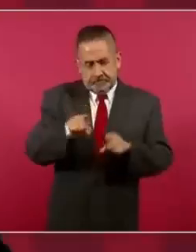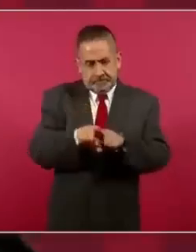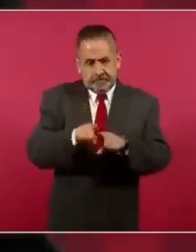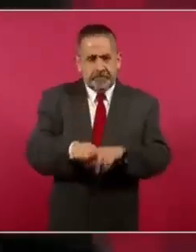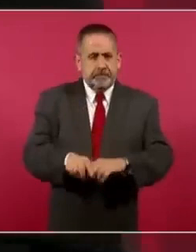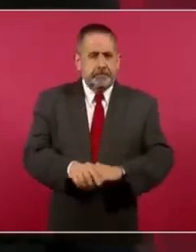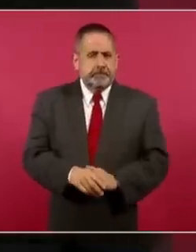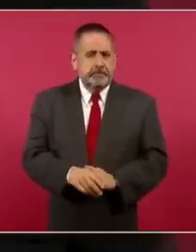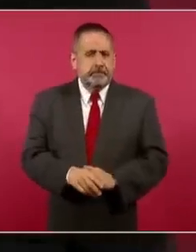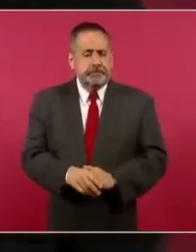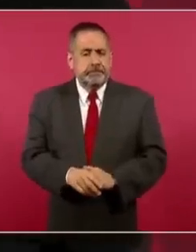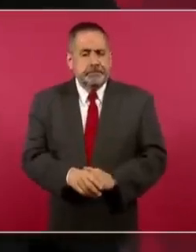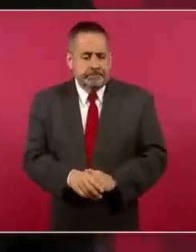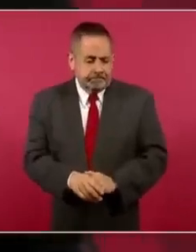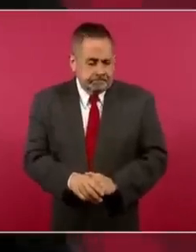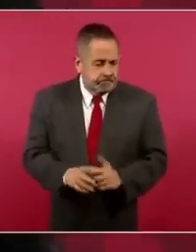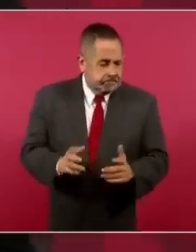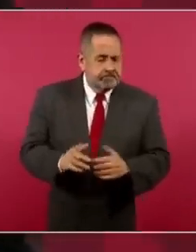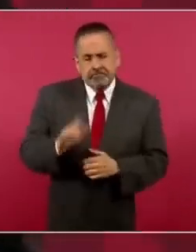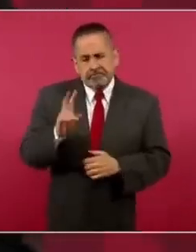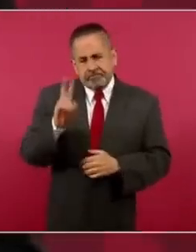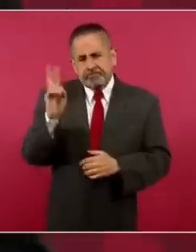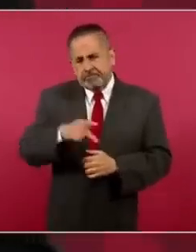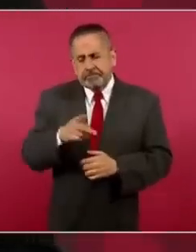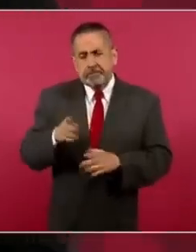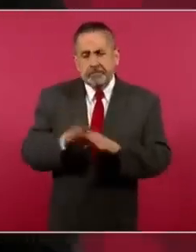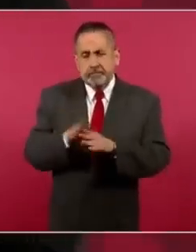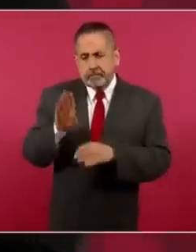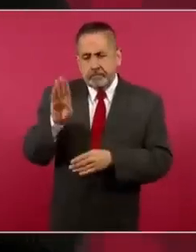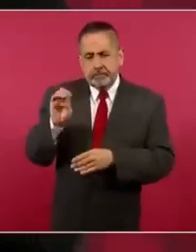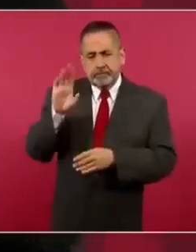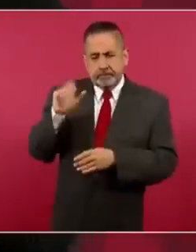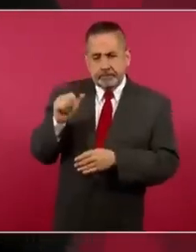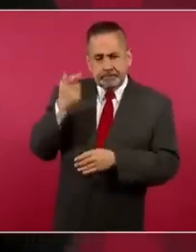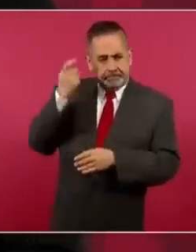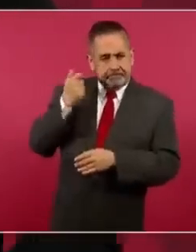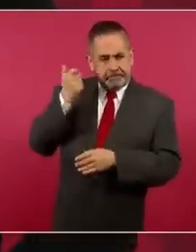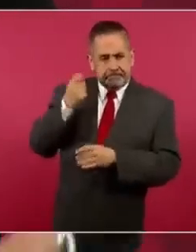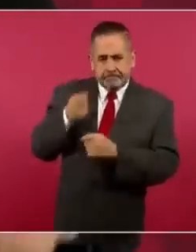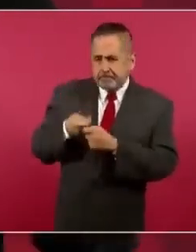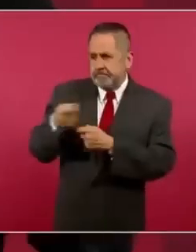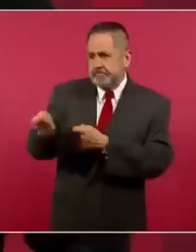Porque si bien es cierto que las becas